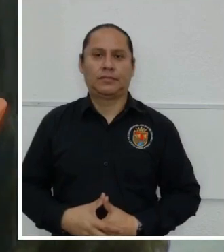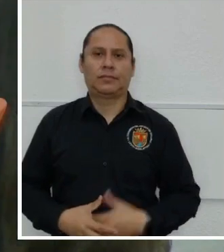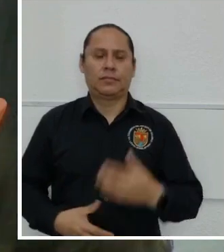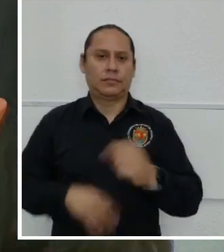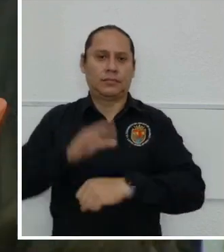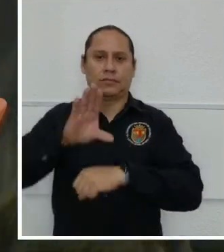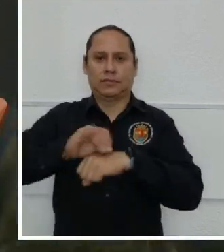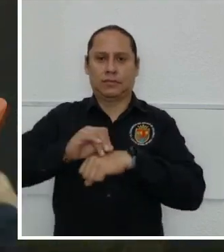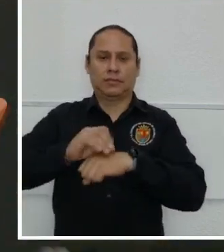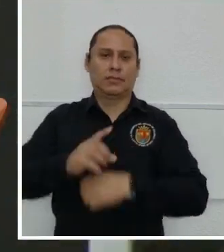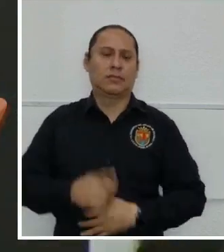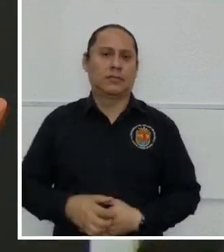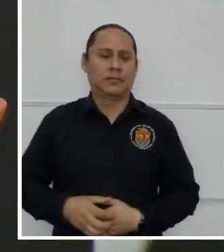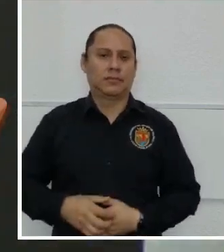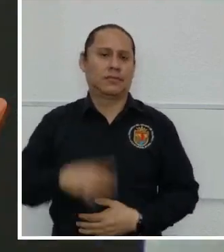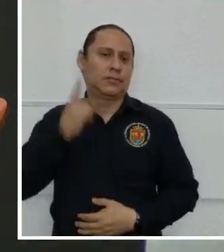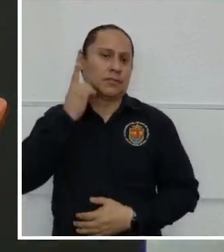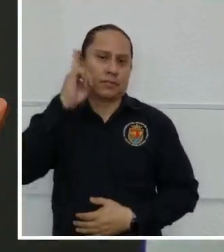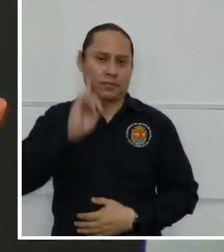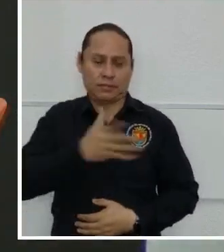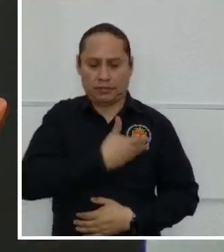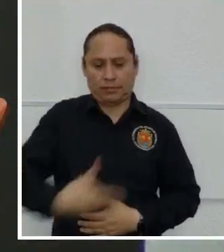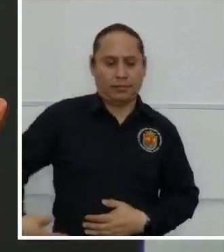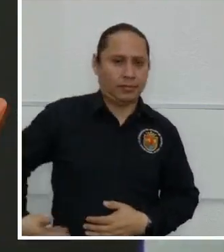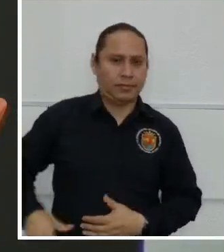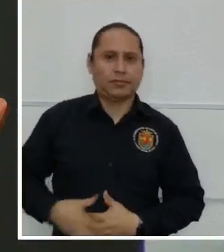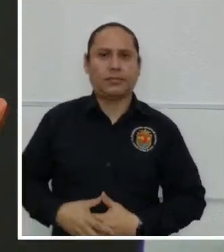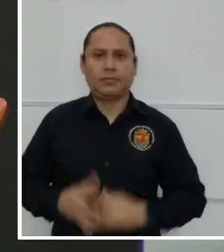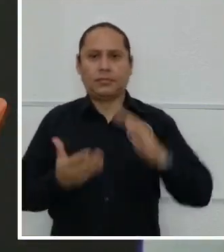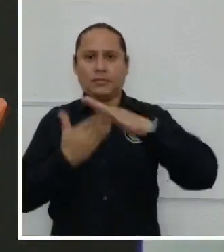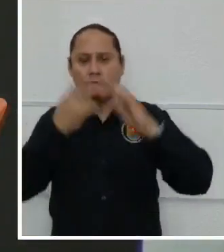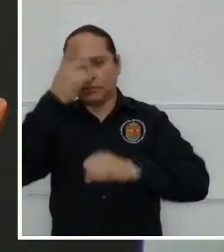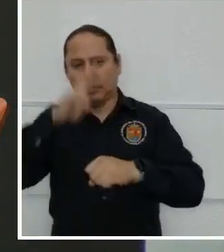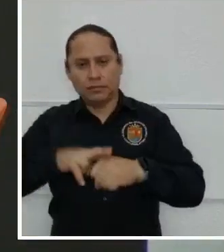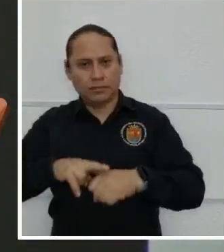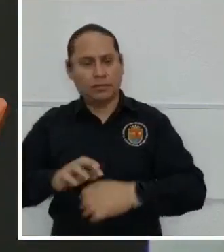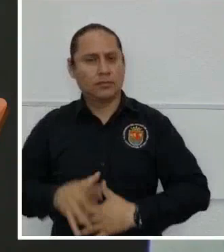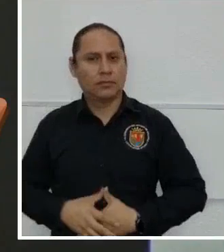Con su permiso, presidenta de la mesa directiva,